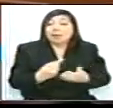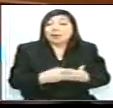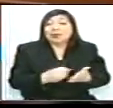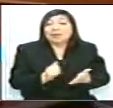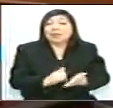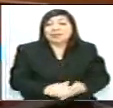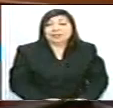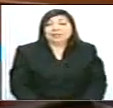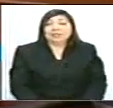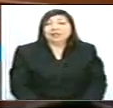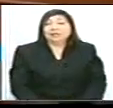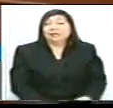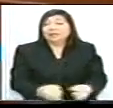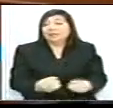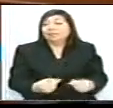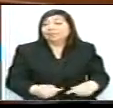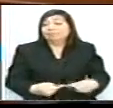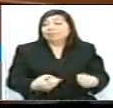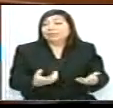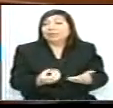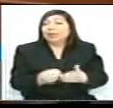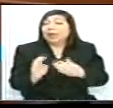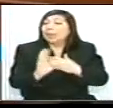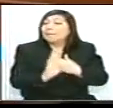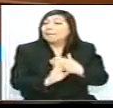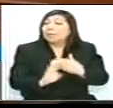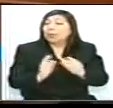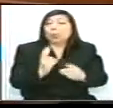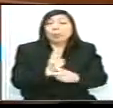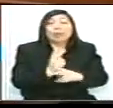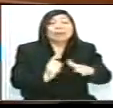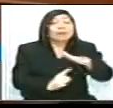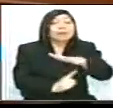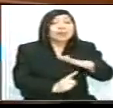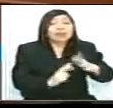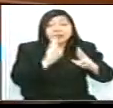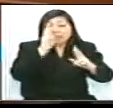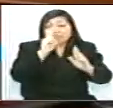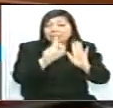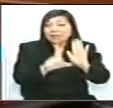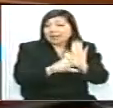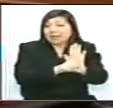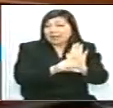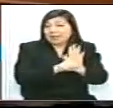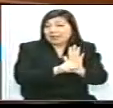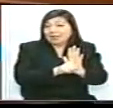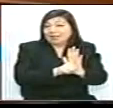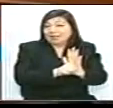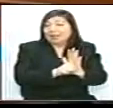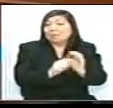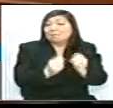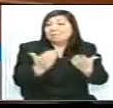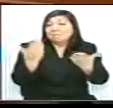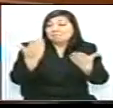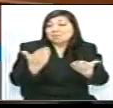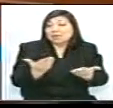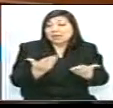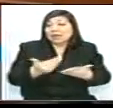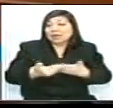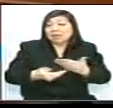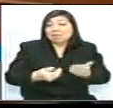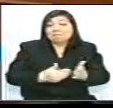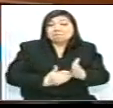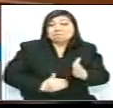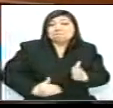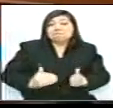consideramos que si es que son compatibles con la protección del medio ambiente y respetan las leyes nacionales, son bienvenidas porque generan una